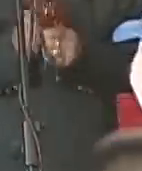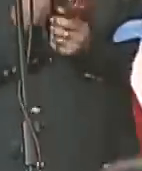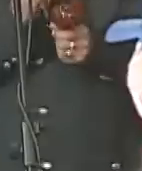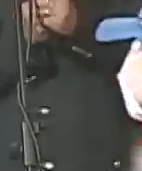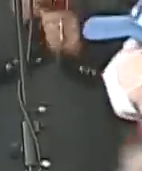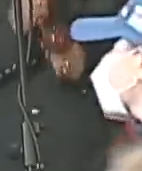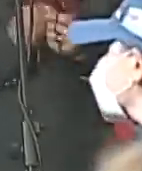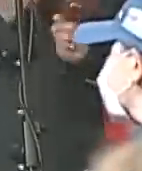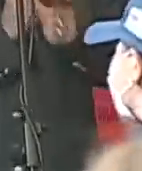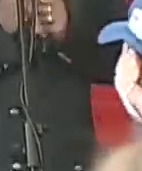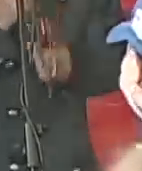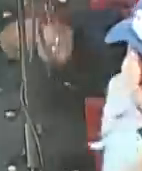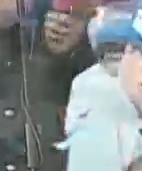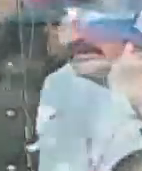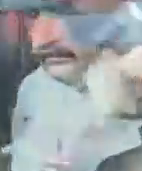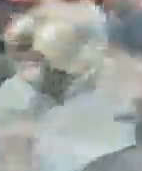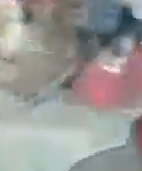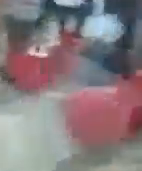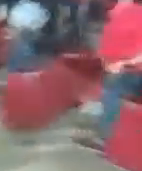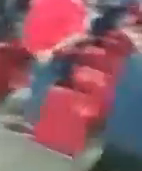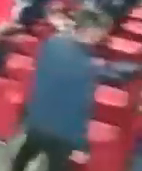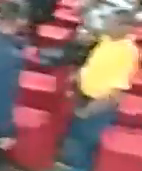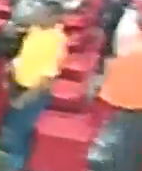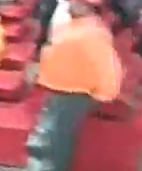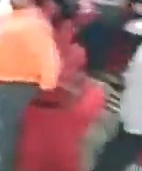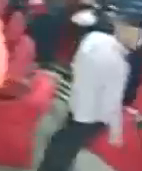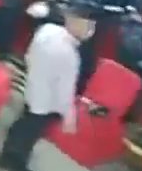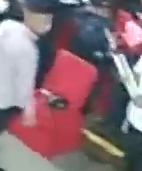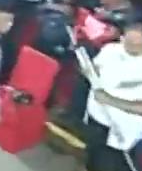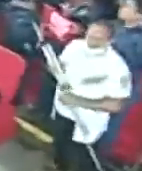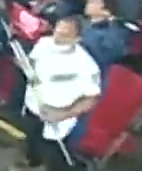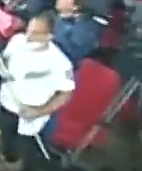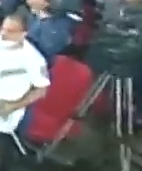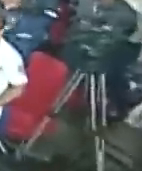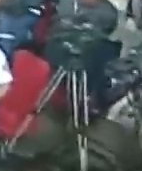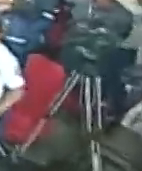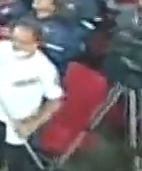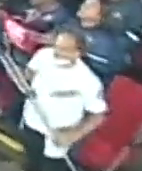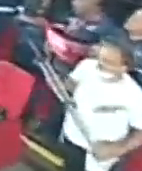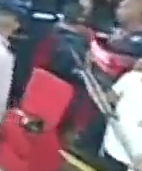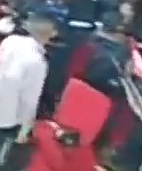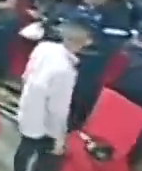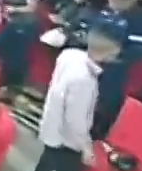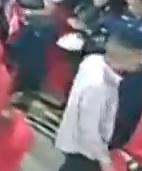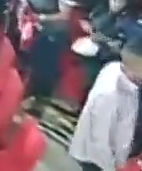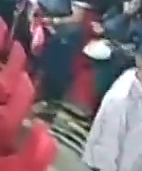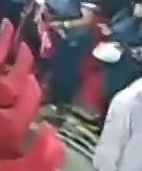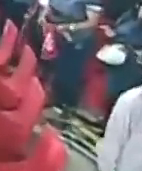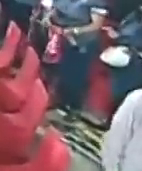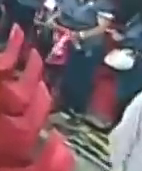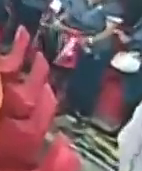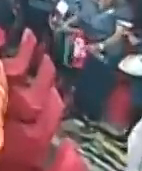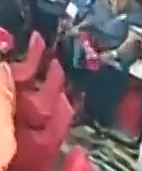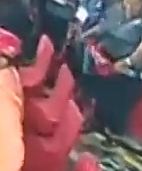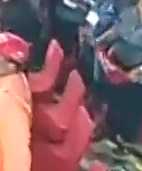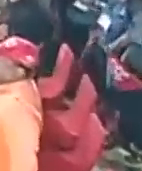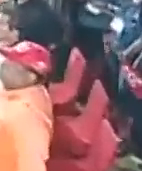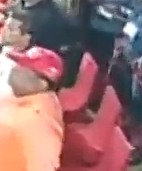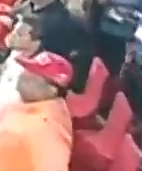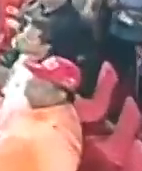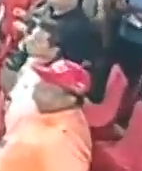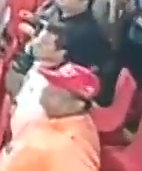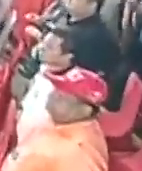CPTTT le han solicitado la creación de una instancia nacional para la formación de la clase obrera. Por ello, instó a la